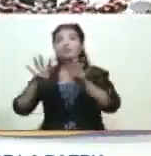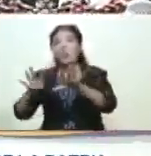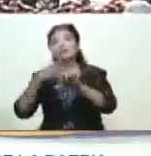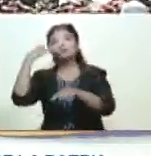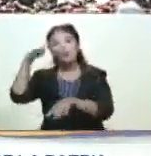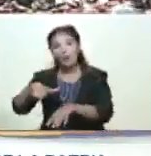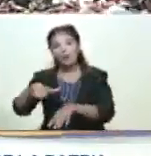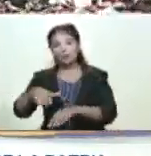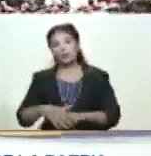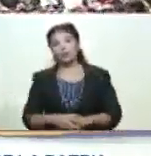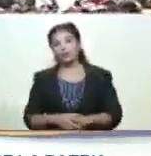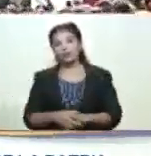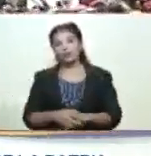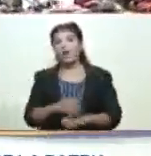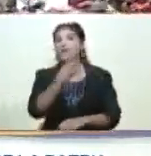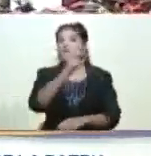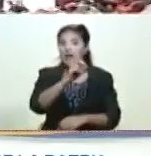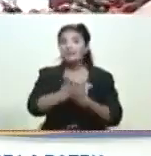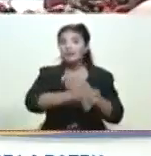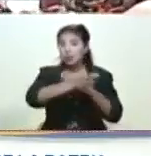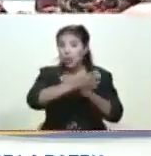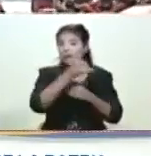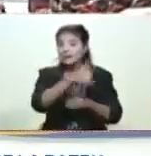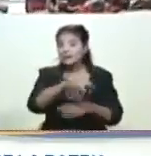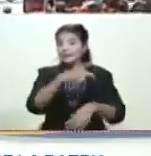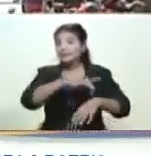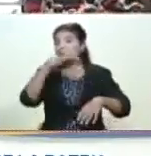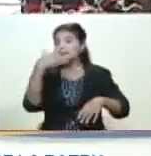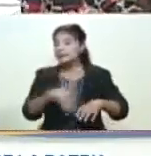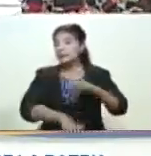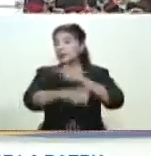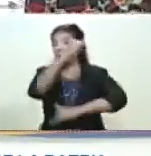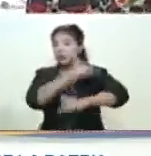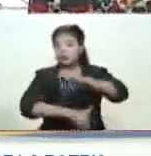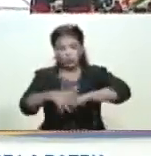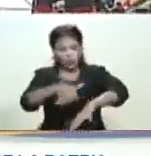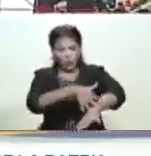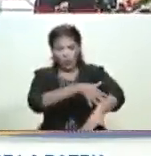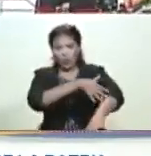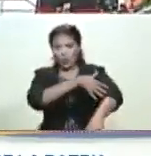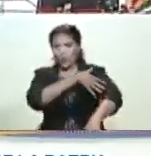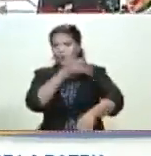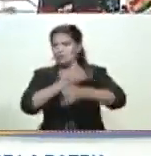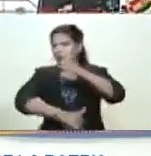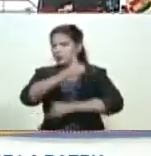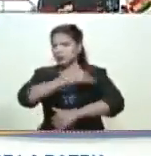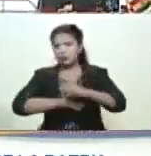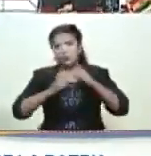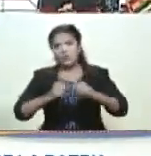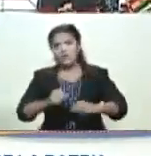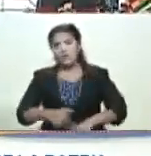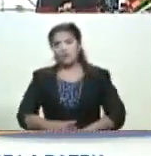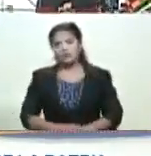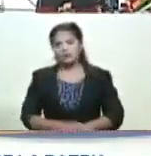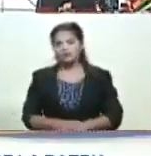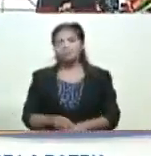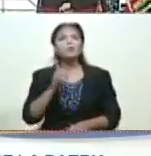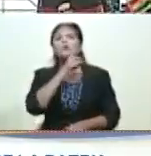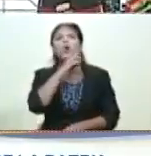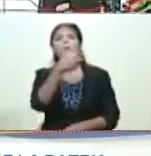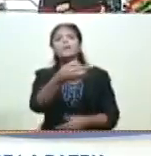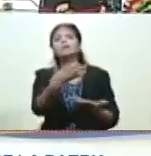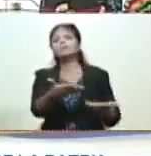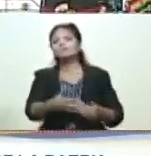fallecieron. 20 quedaron con graves heridas en su cuerpo. ¿Cómo se puede llamar